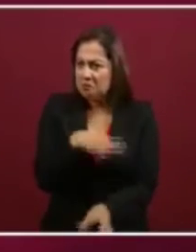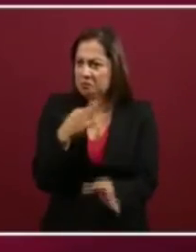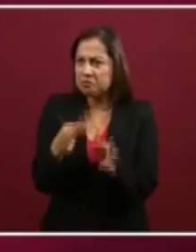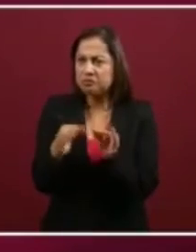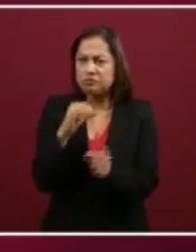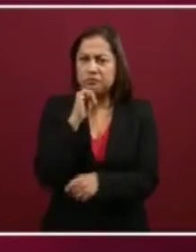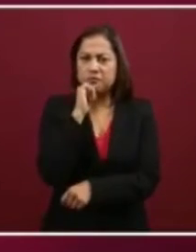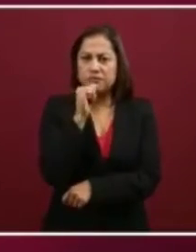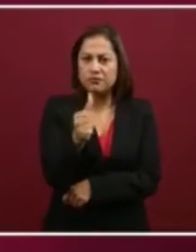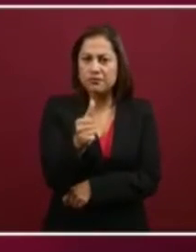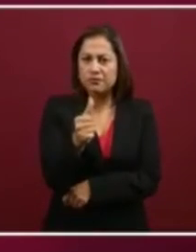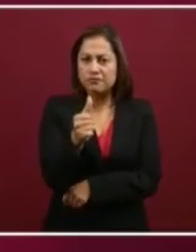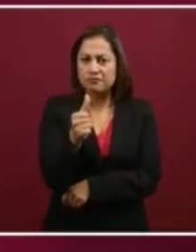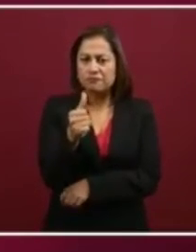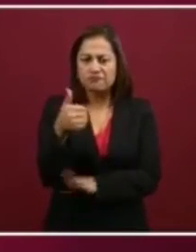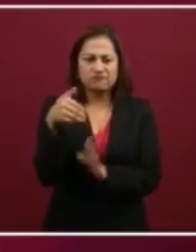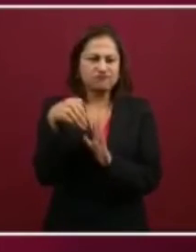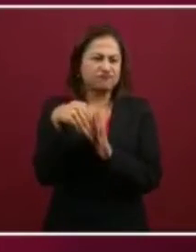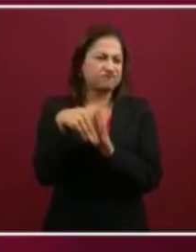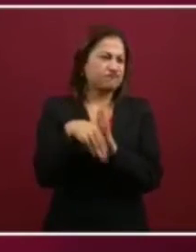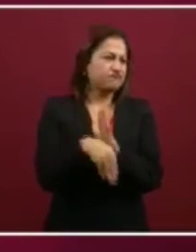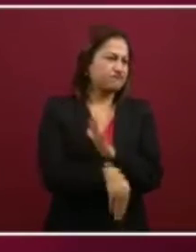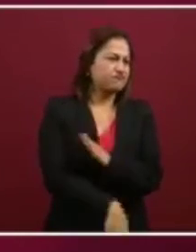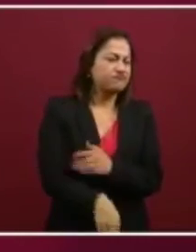un gobierno